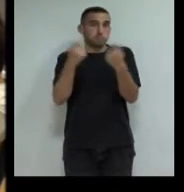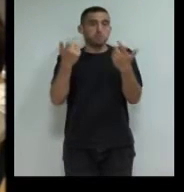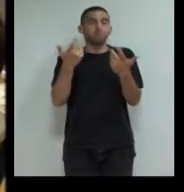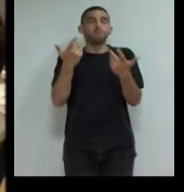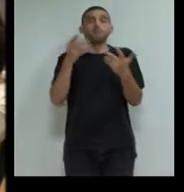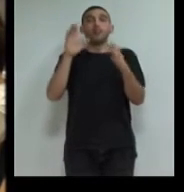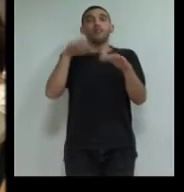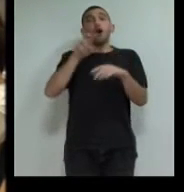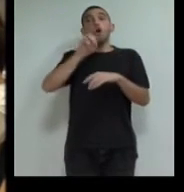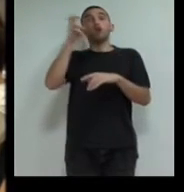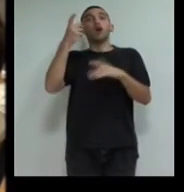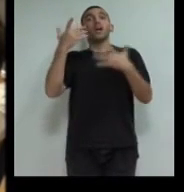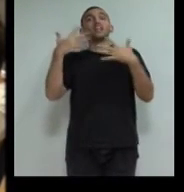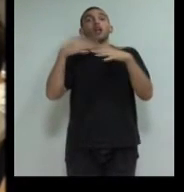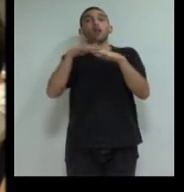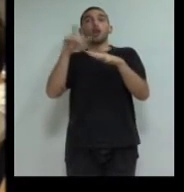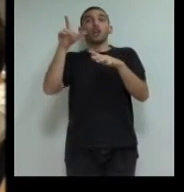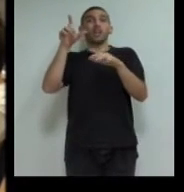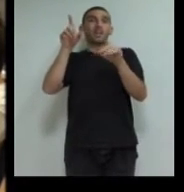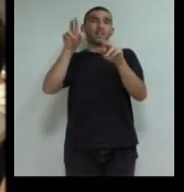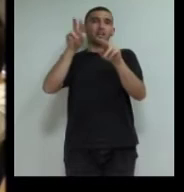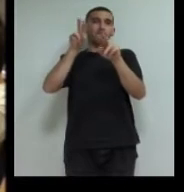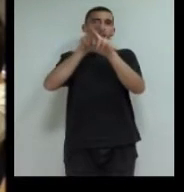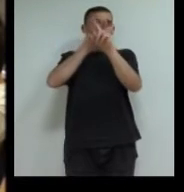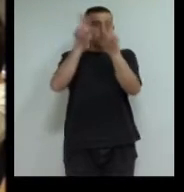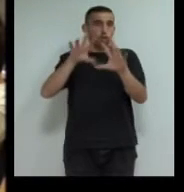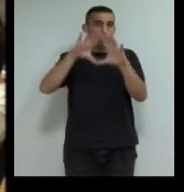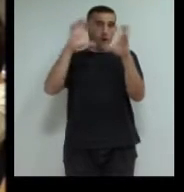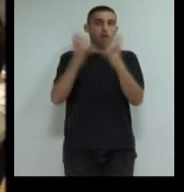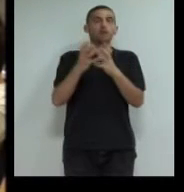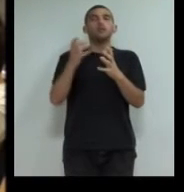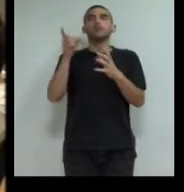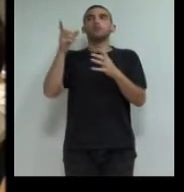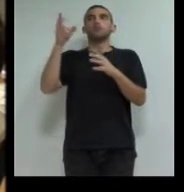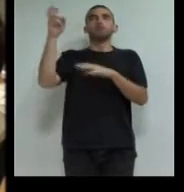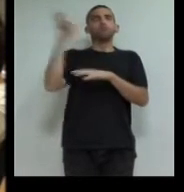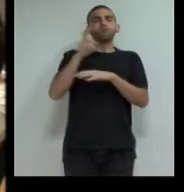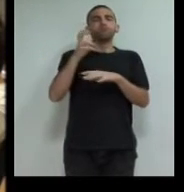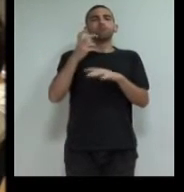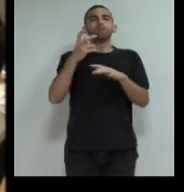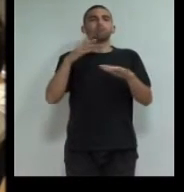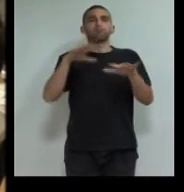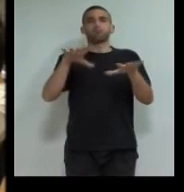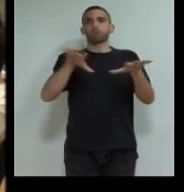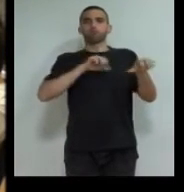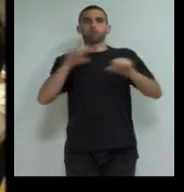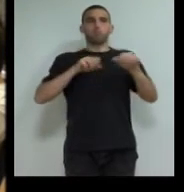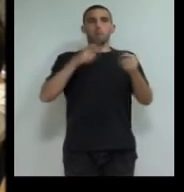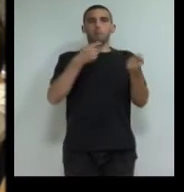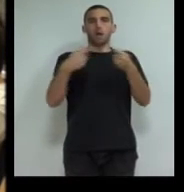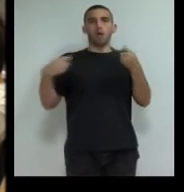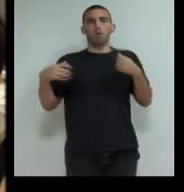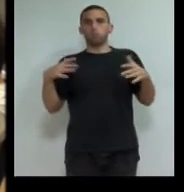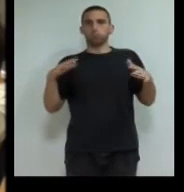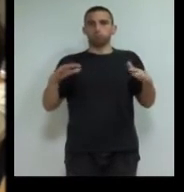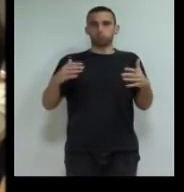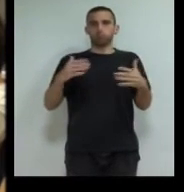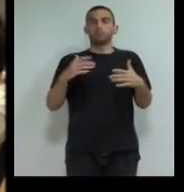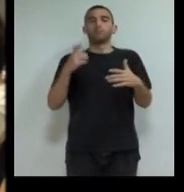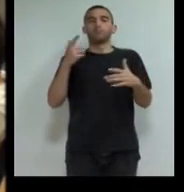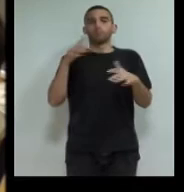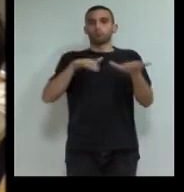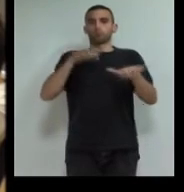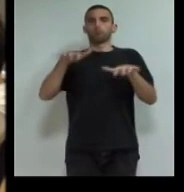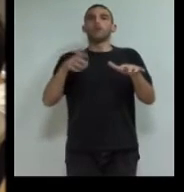otros integradores internacionales, coparon el mercado, hicieron caso omiso de la accesibilidad. Es decir, la tecnología está ahí, la